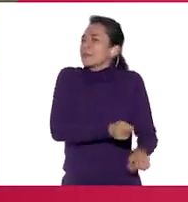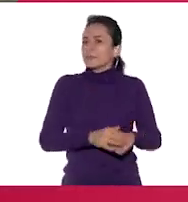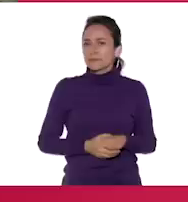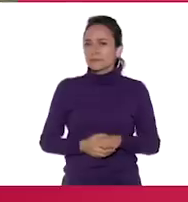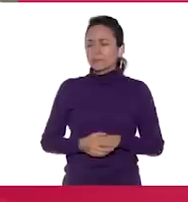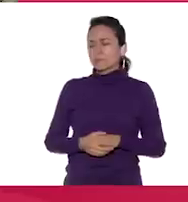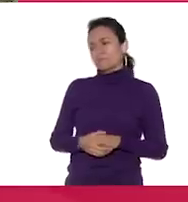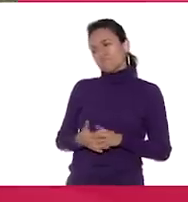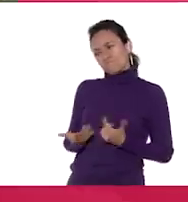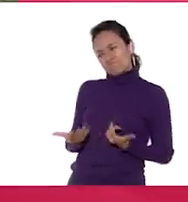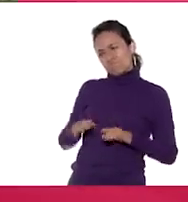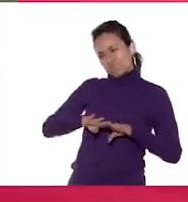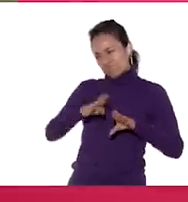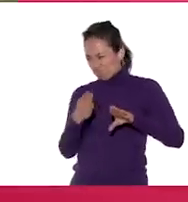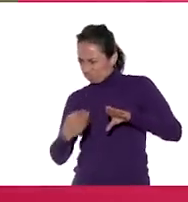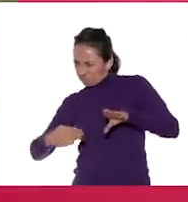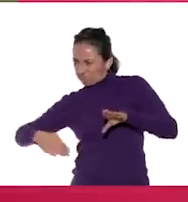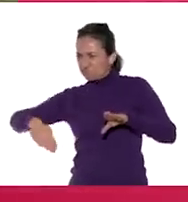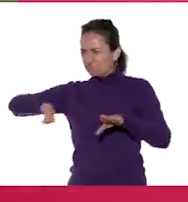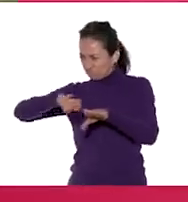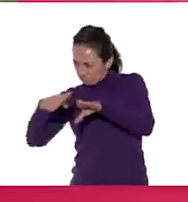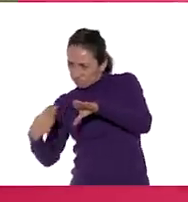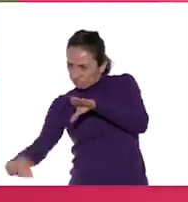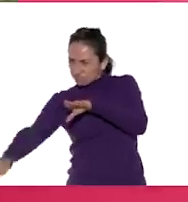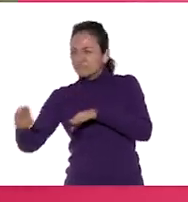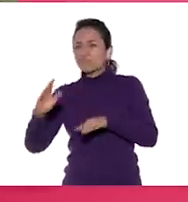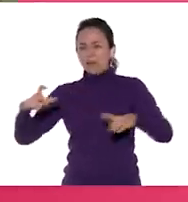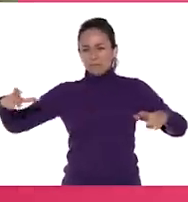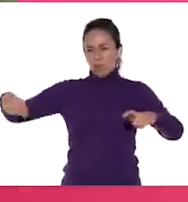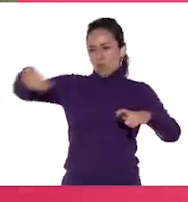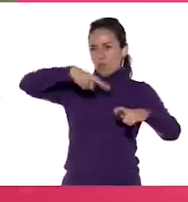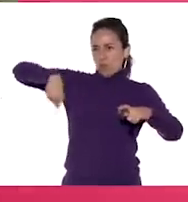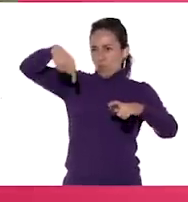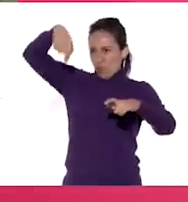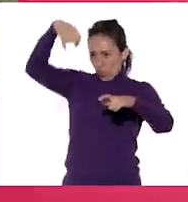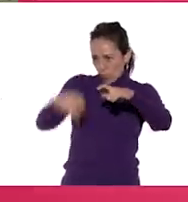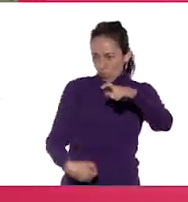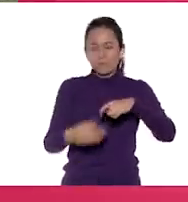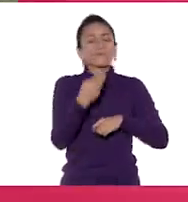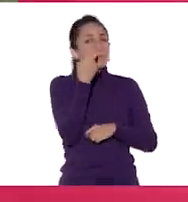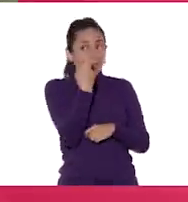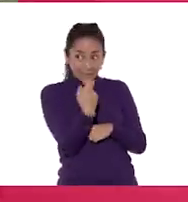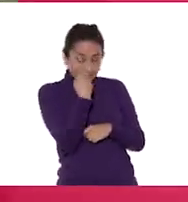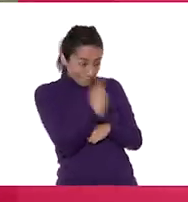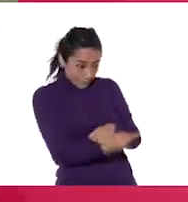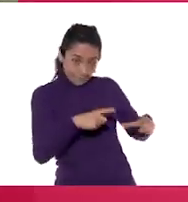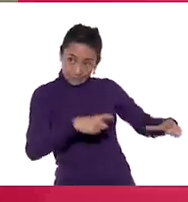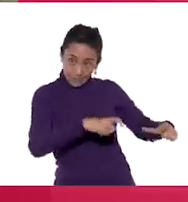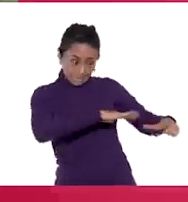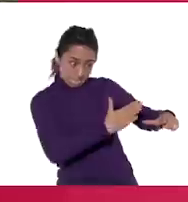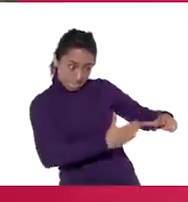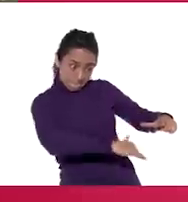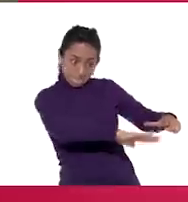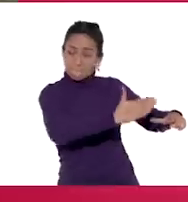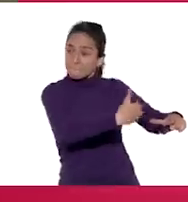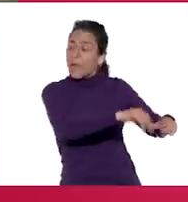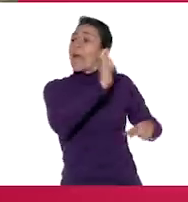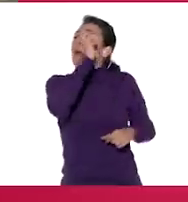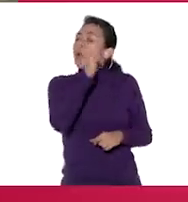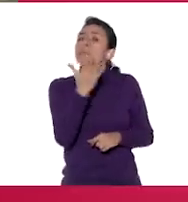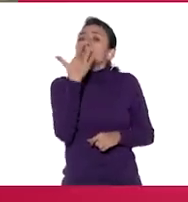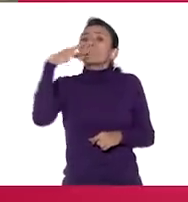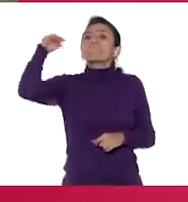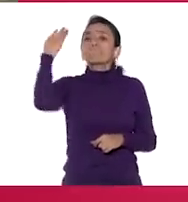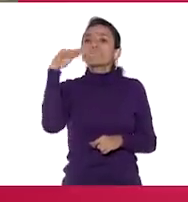¿Depresiones? ¿Pozos? Cada una de estas depresiones es una huella de un dinosaurio. Esto,